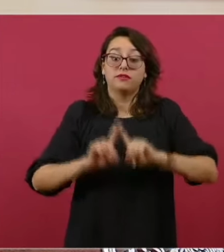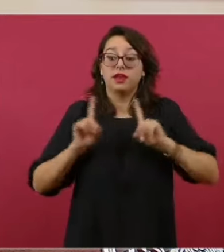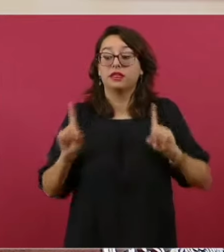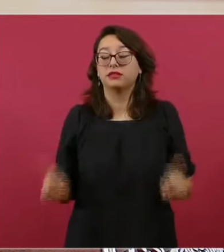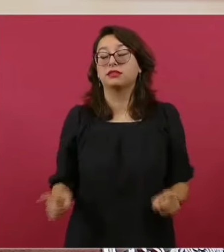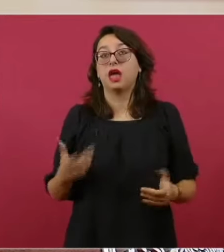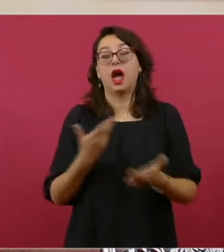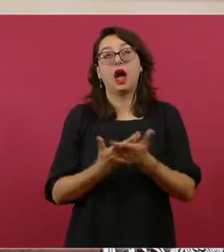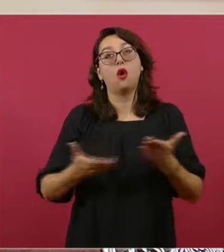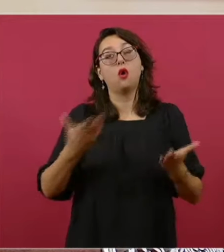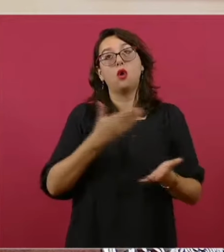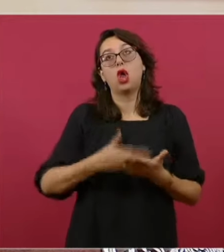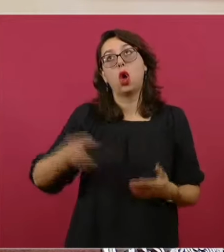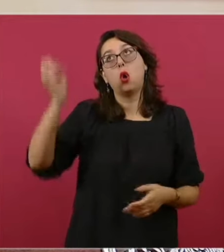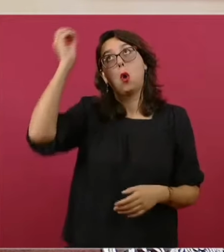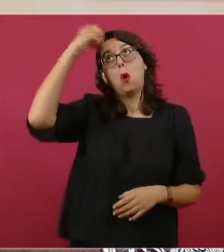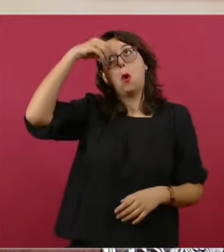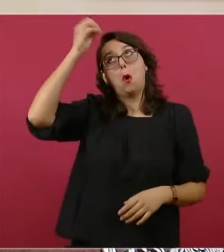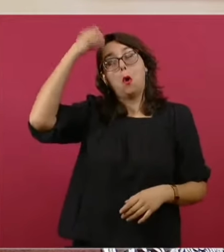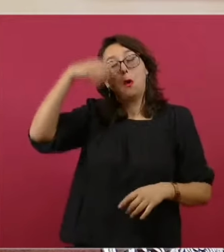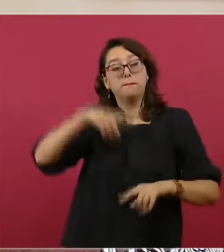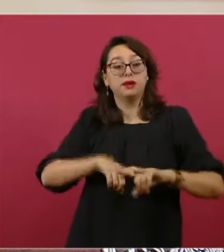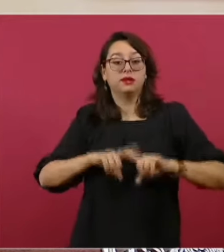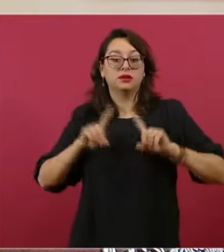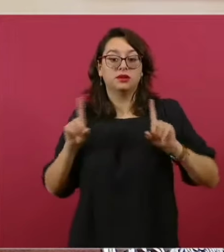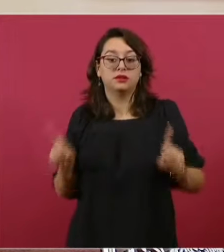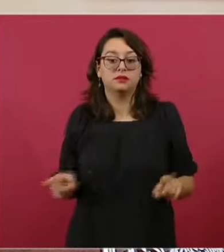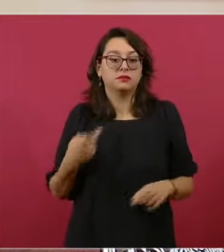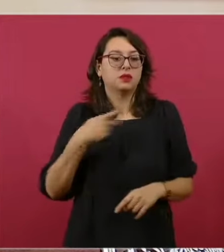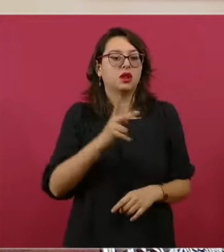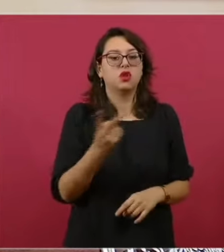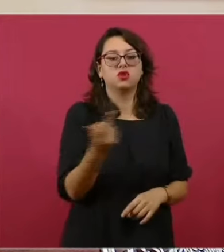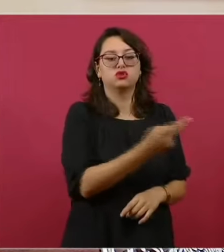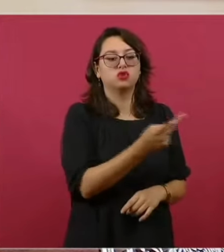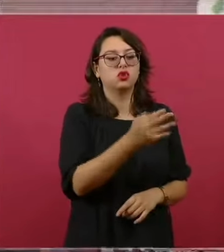Incluso trabajó con Fox, es de la escuela de Fox.